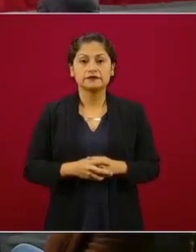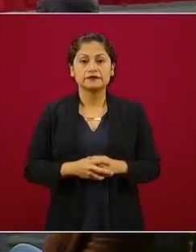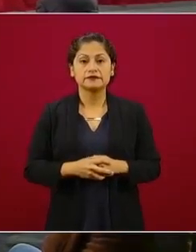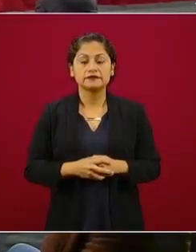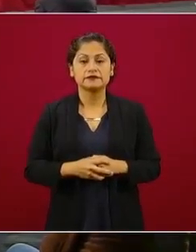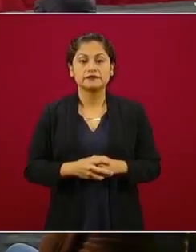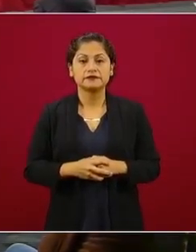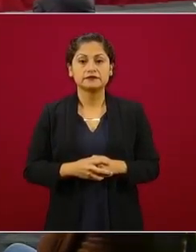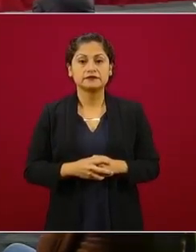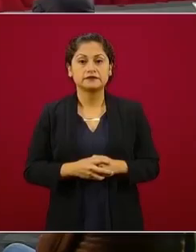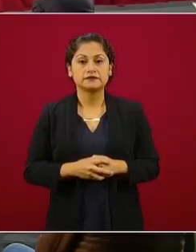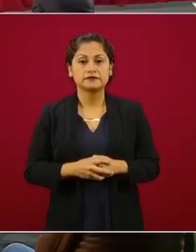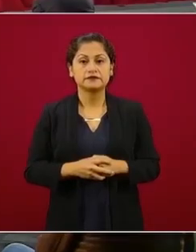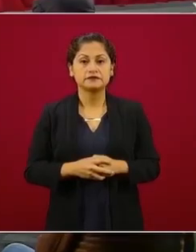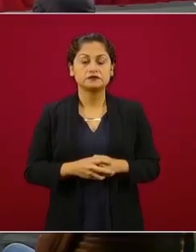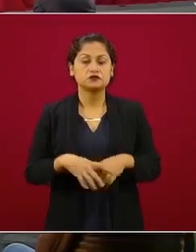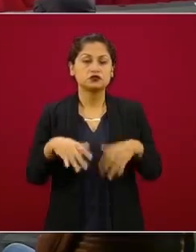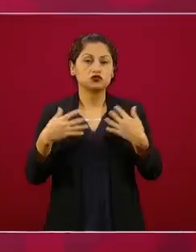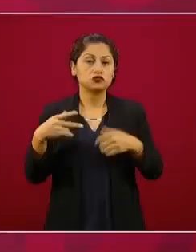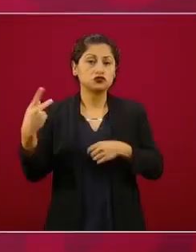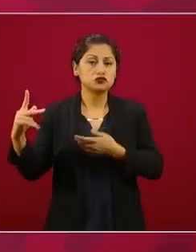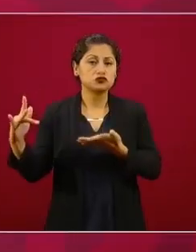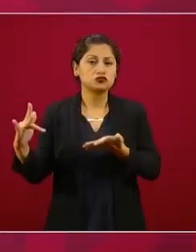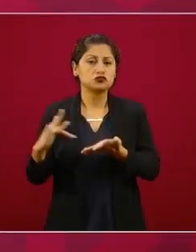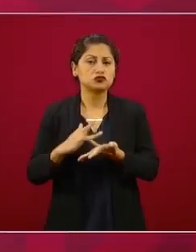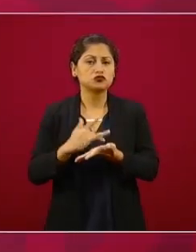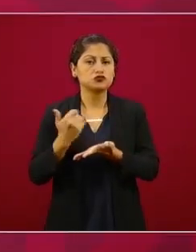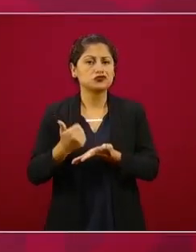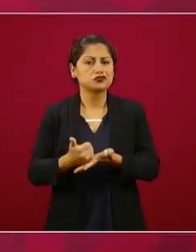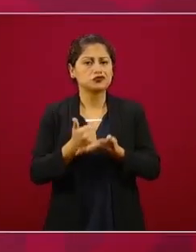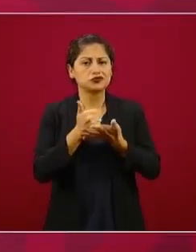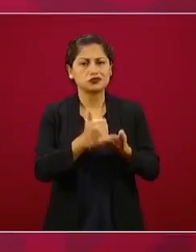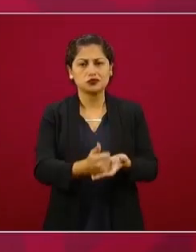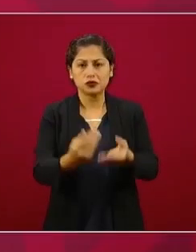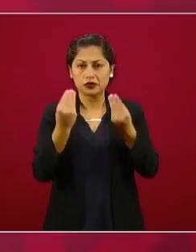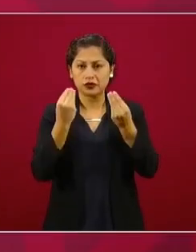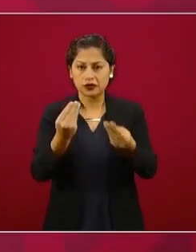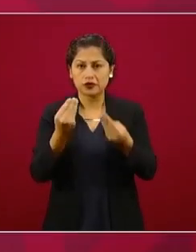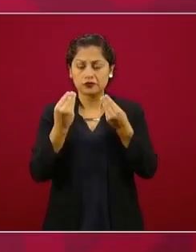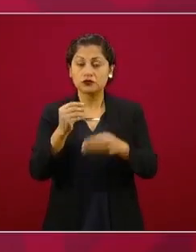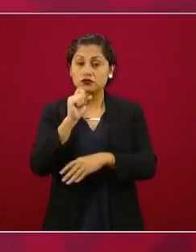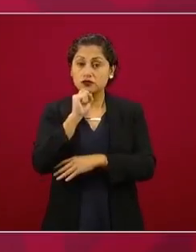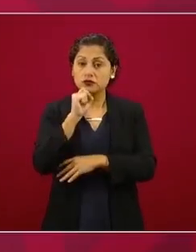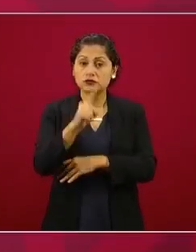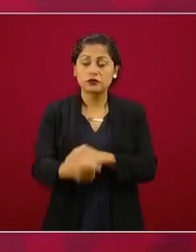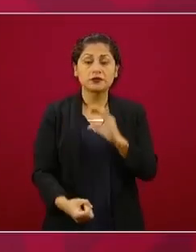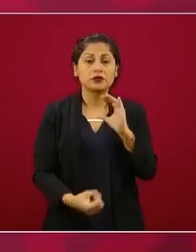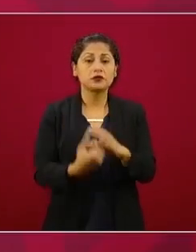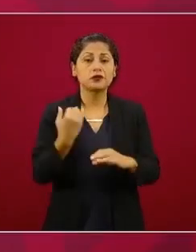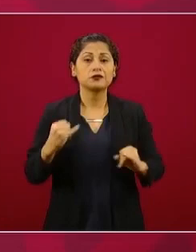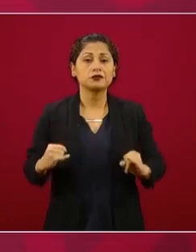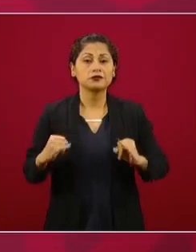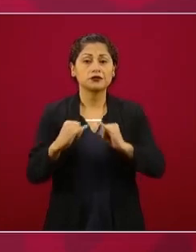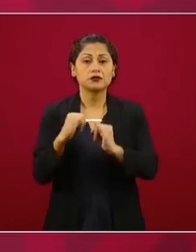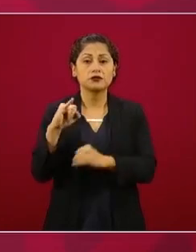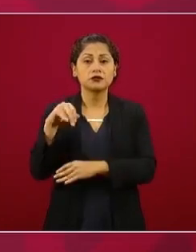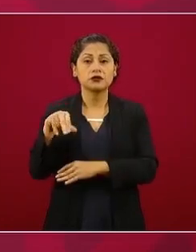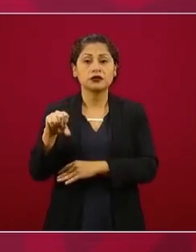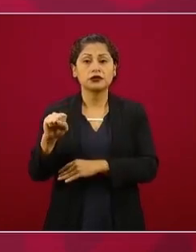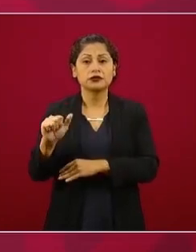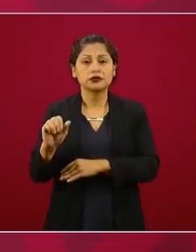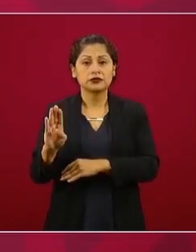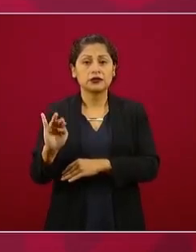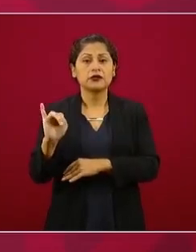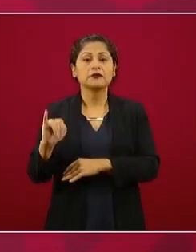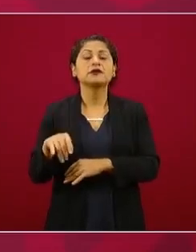Nos ayuda mucho la nueva institución, el INSABI, que se creó antes